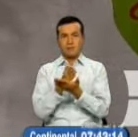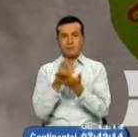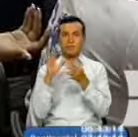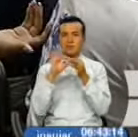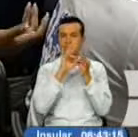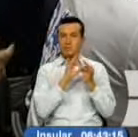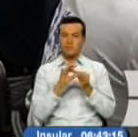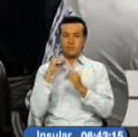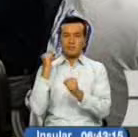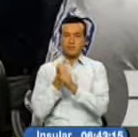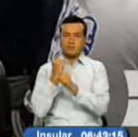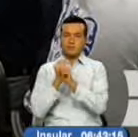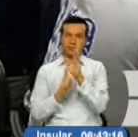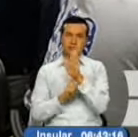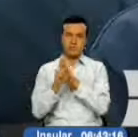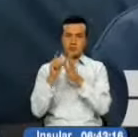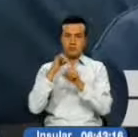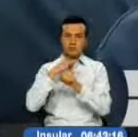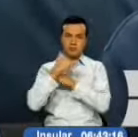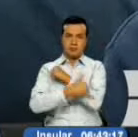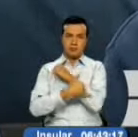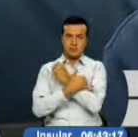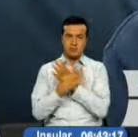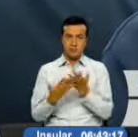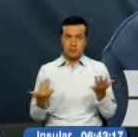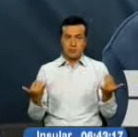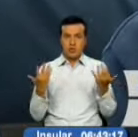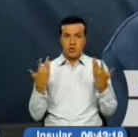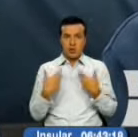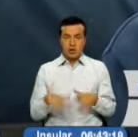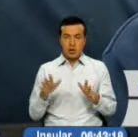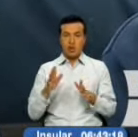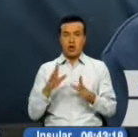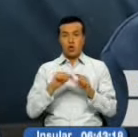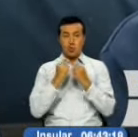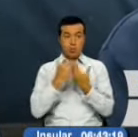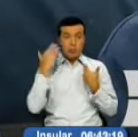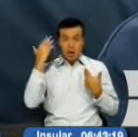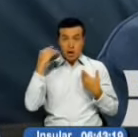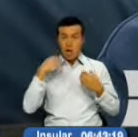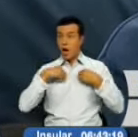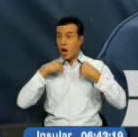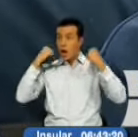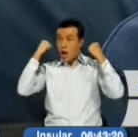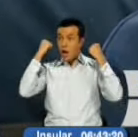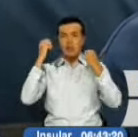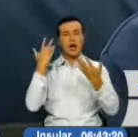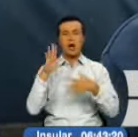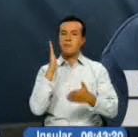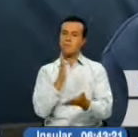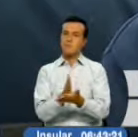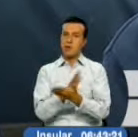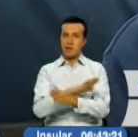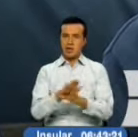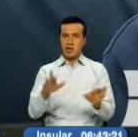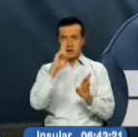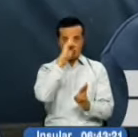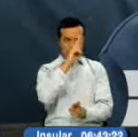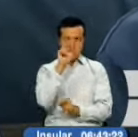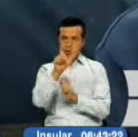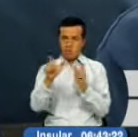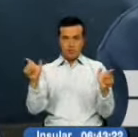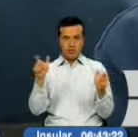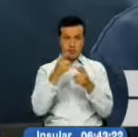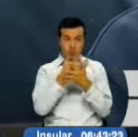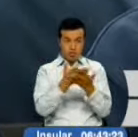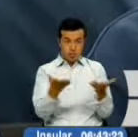unirse a trabajar por el desarrollo del país. Es momento de quitarnos las camisetas políticas, es momento de respetar la diversidad de pensamiento